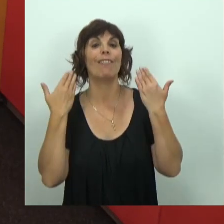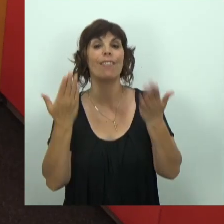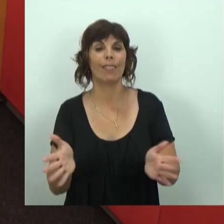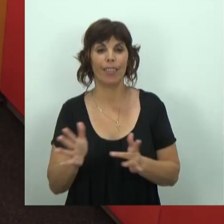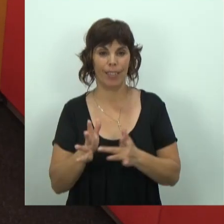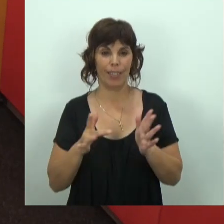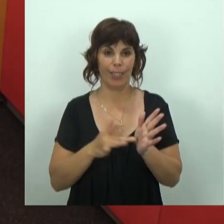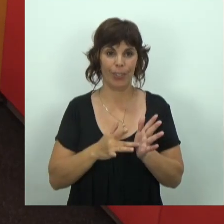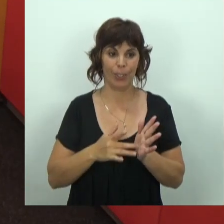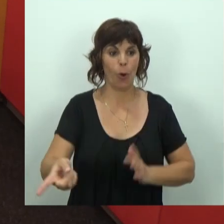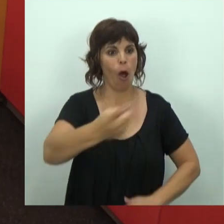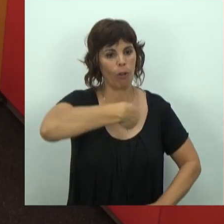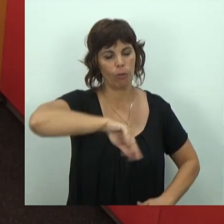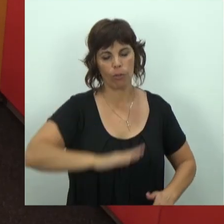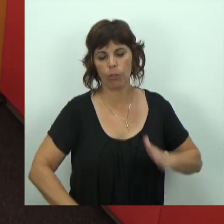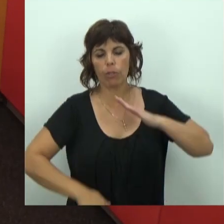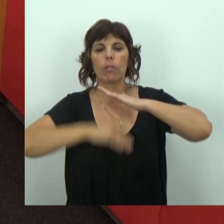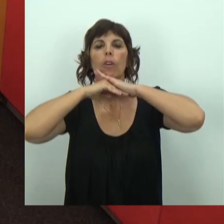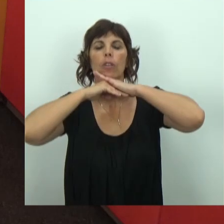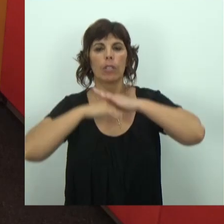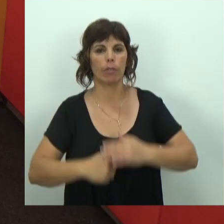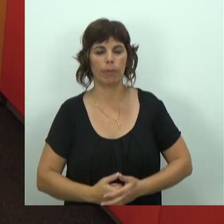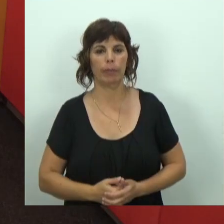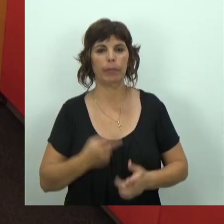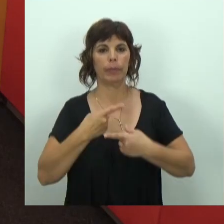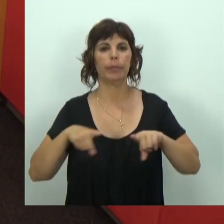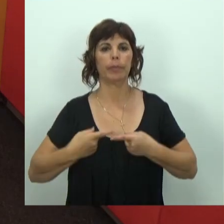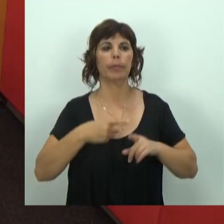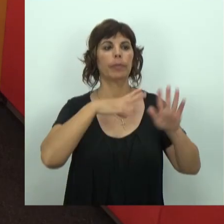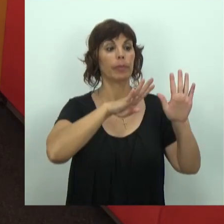nos sacia, como dice el Salmo 90.